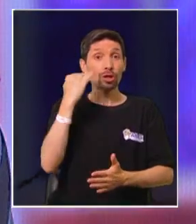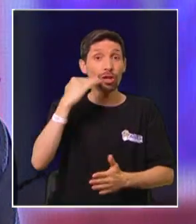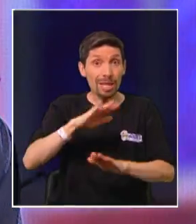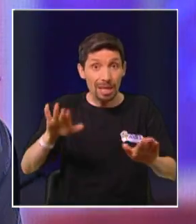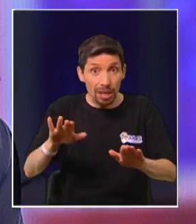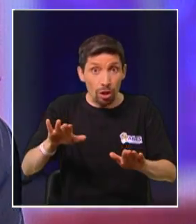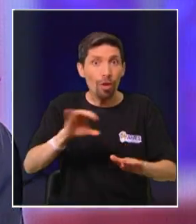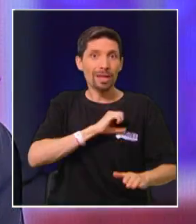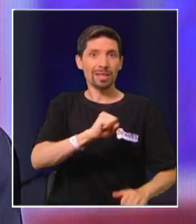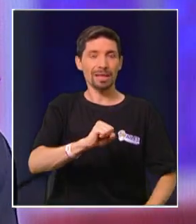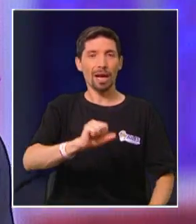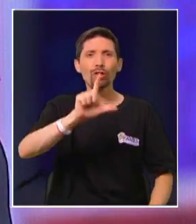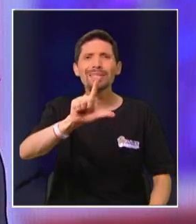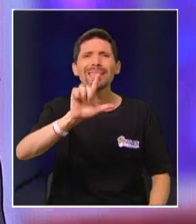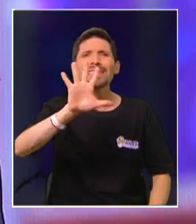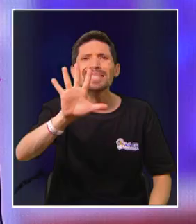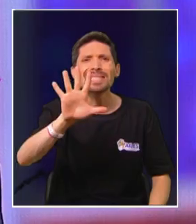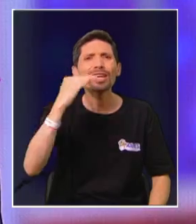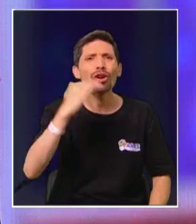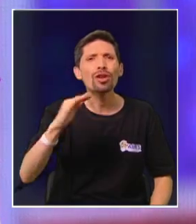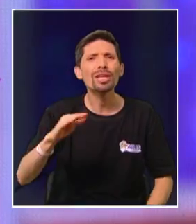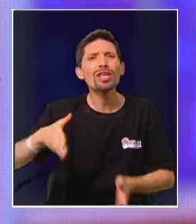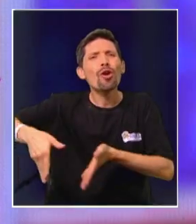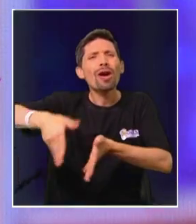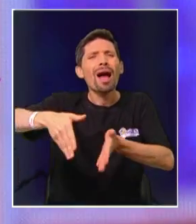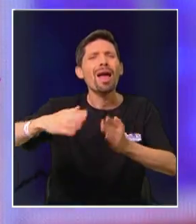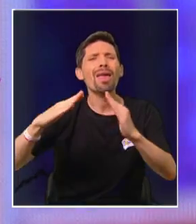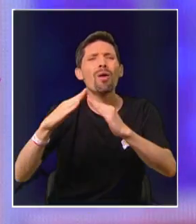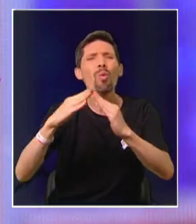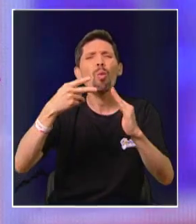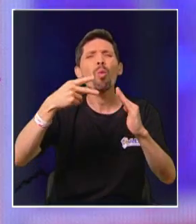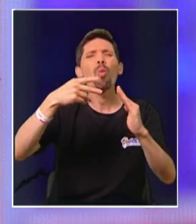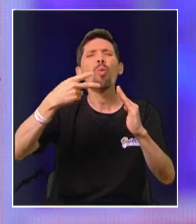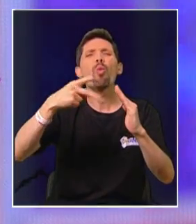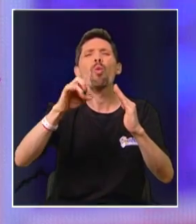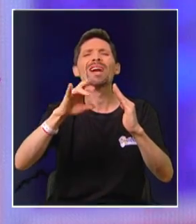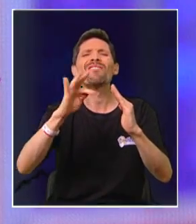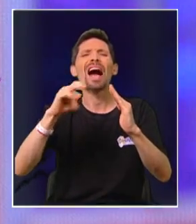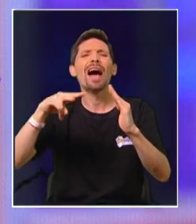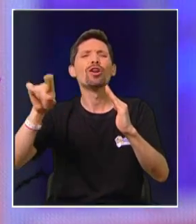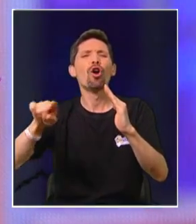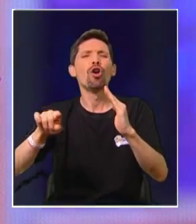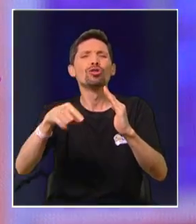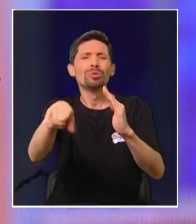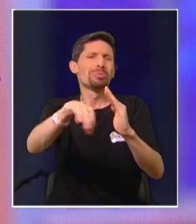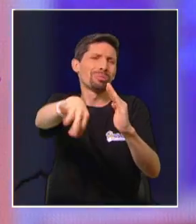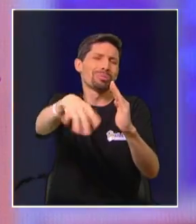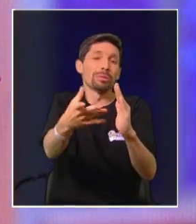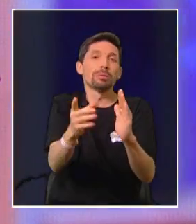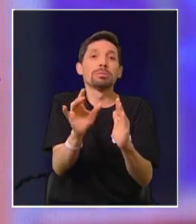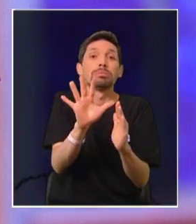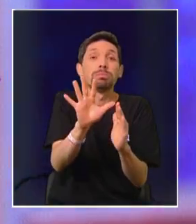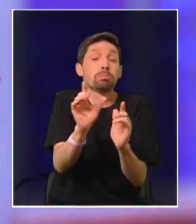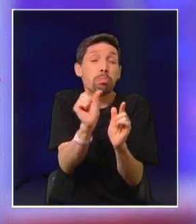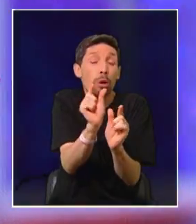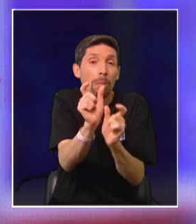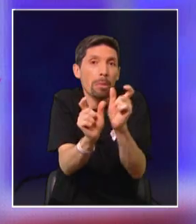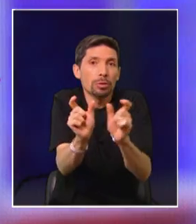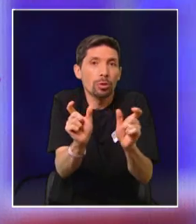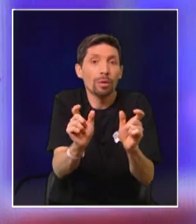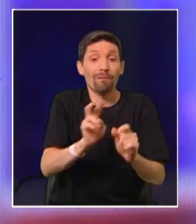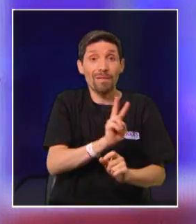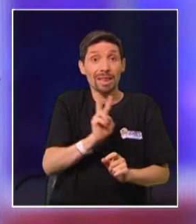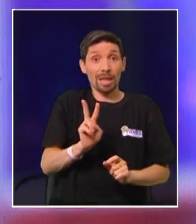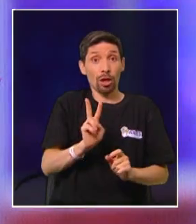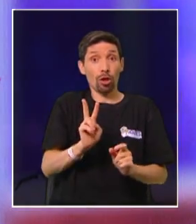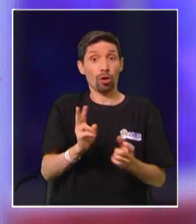75 niños en una vieja casona de la calle Huérfano dirigida a don Ernesto Rosenfeld. Habían 22